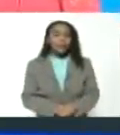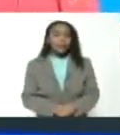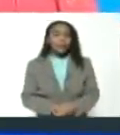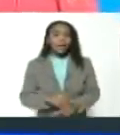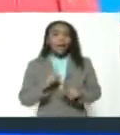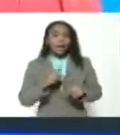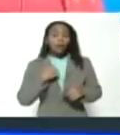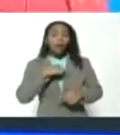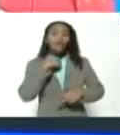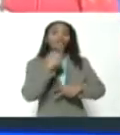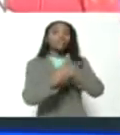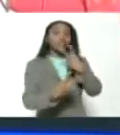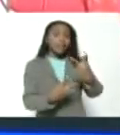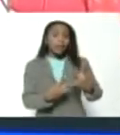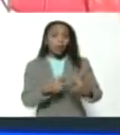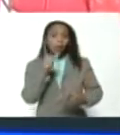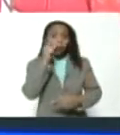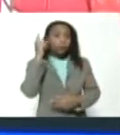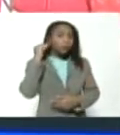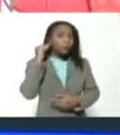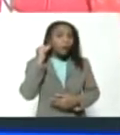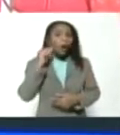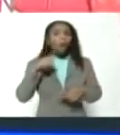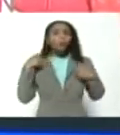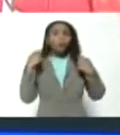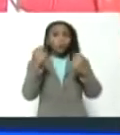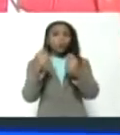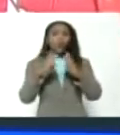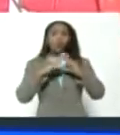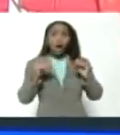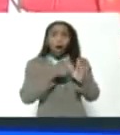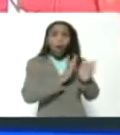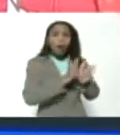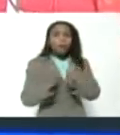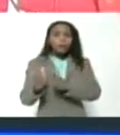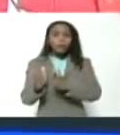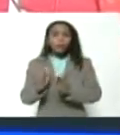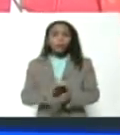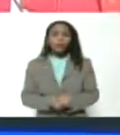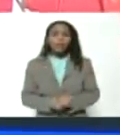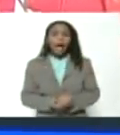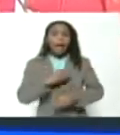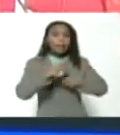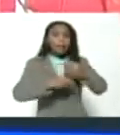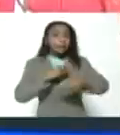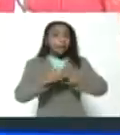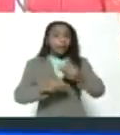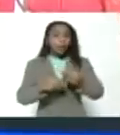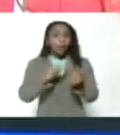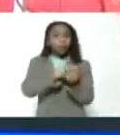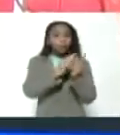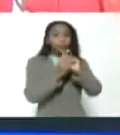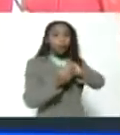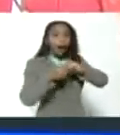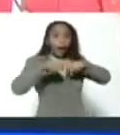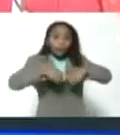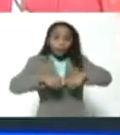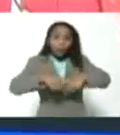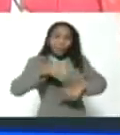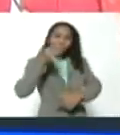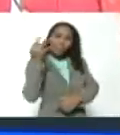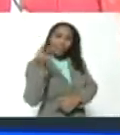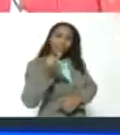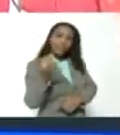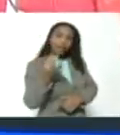están voceros y voceras del poder popular y de todas las organizaciones haciendo y convirtiendo esto en un hecho.